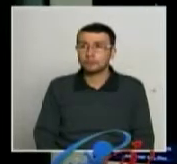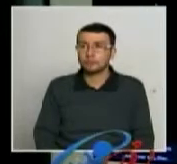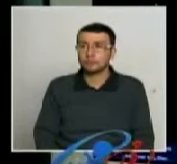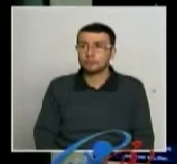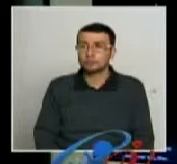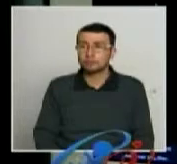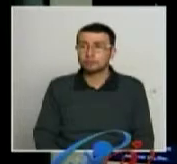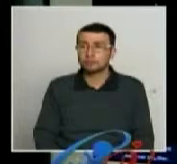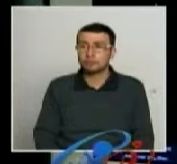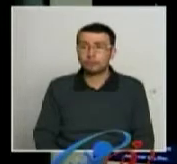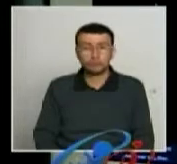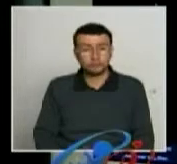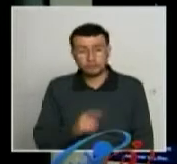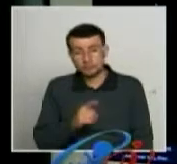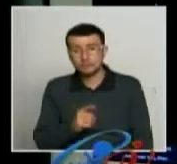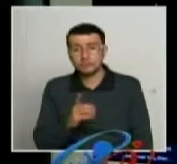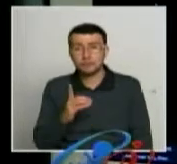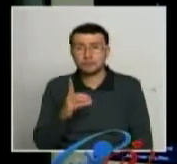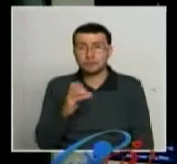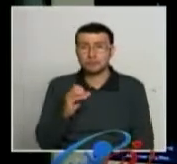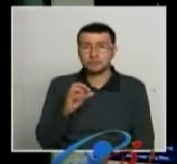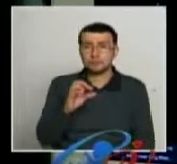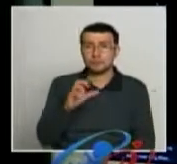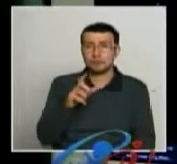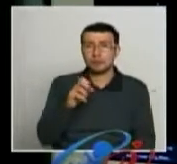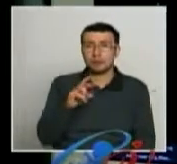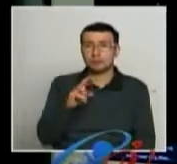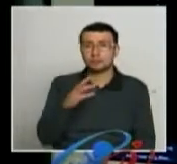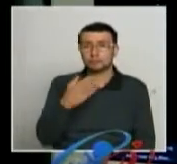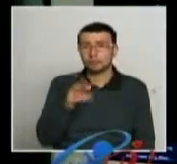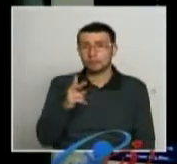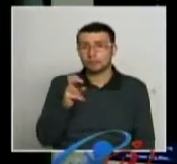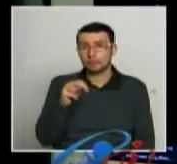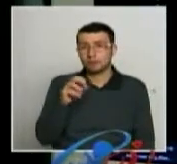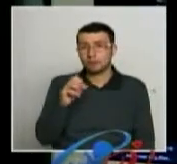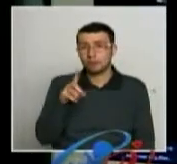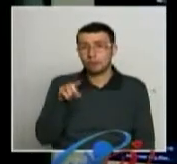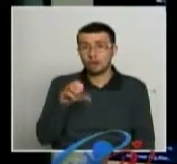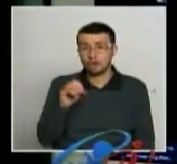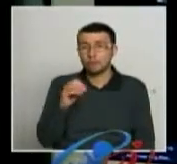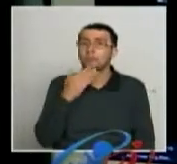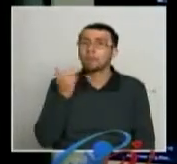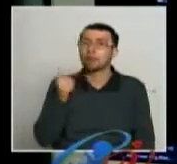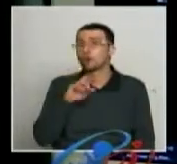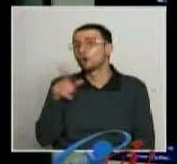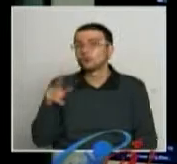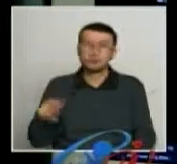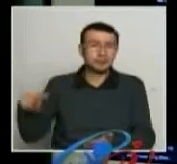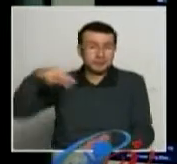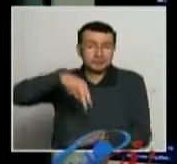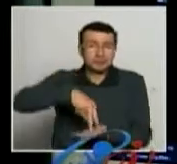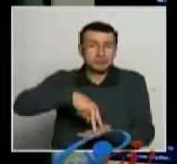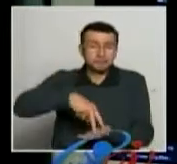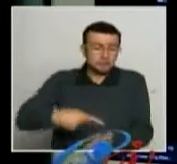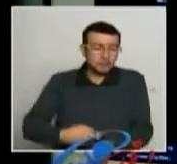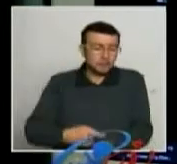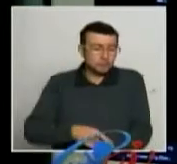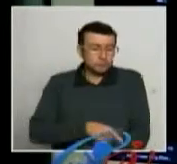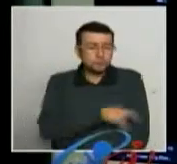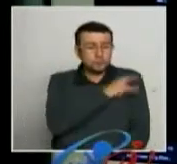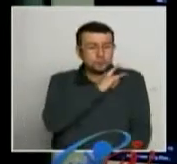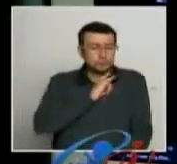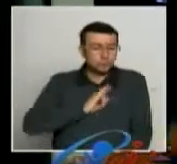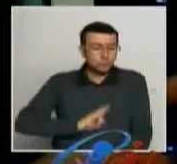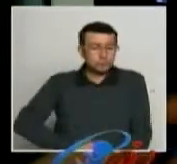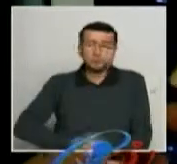El examen Doppler venoso especialmente se prefiere hacer de pie por una causa fundamental, que es que cuando el paciente